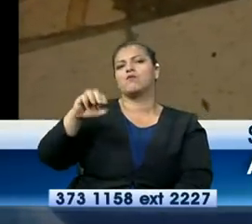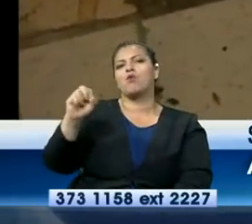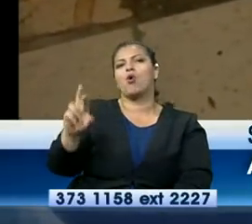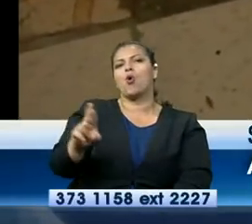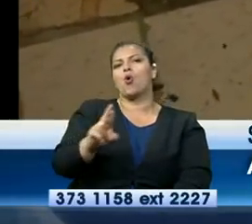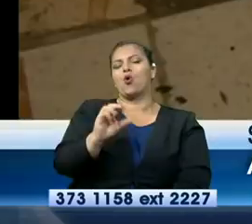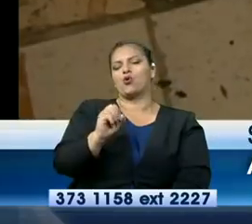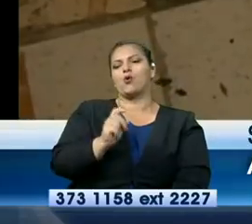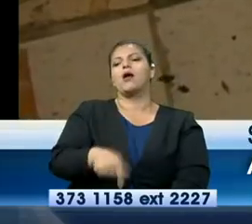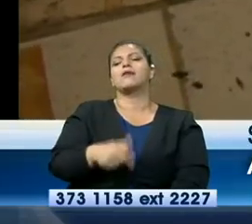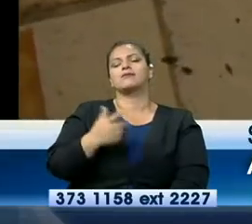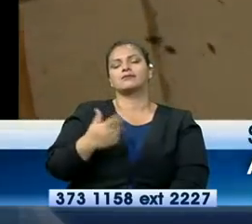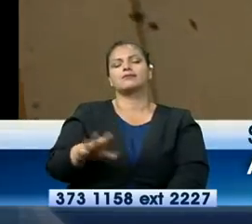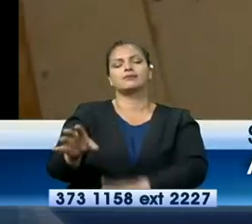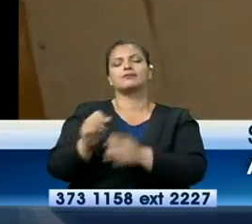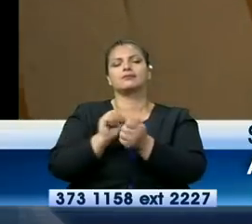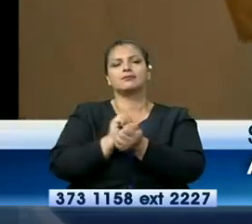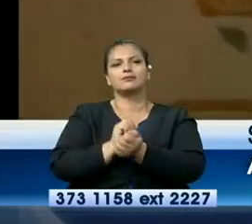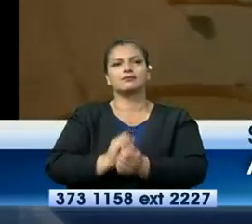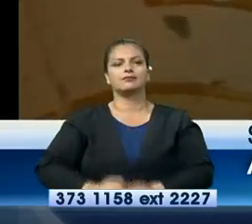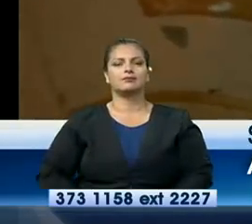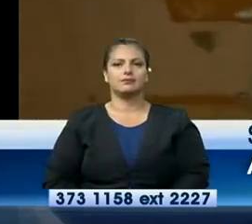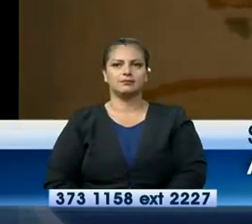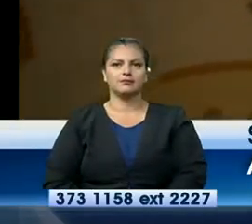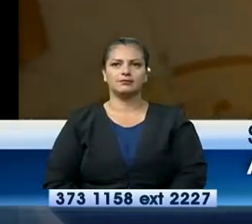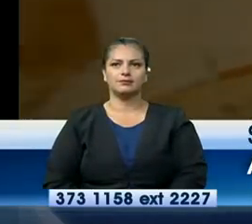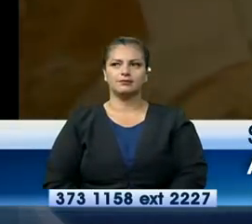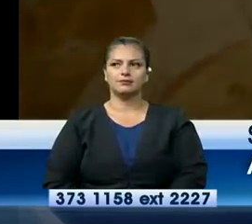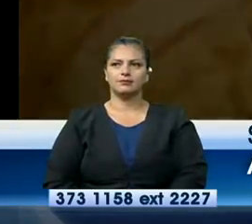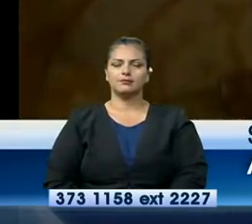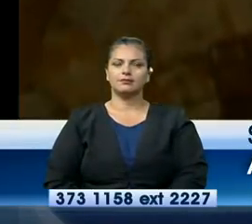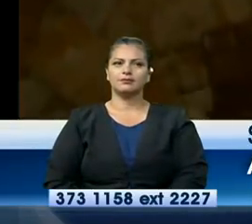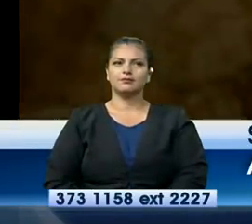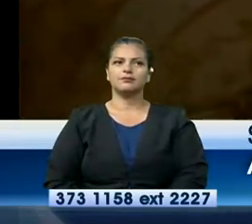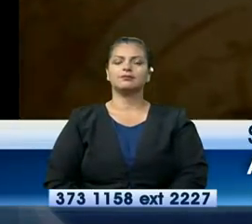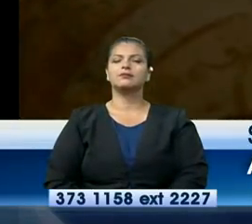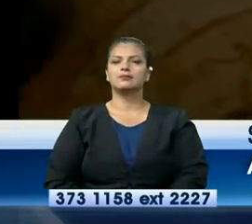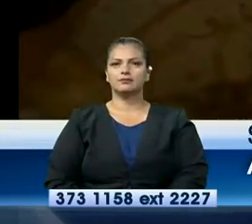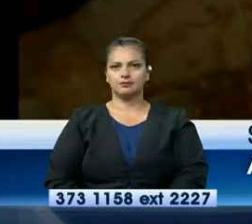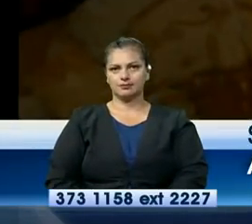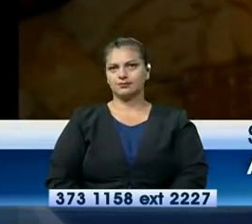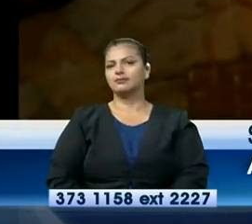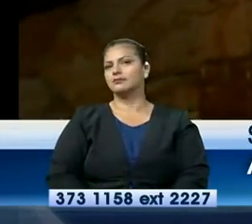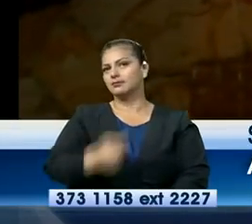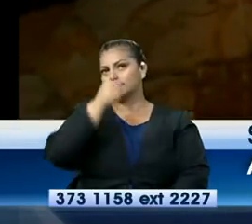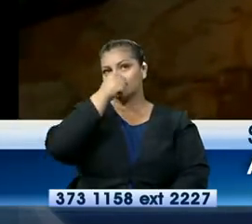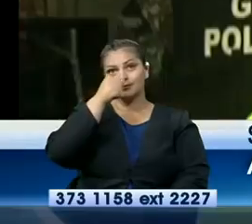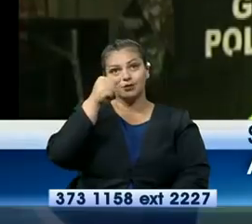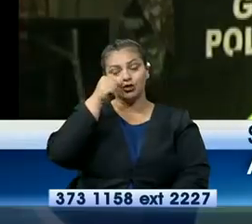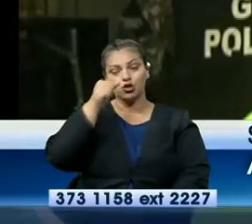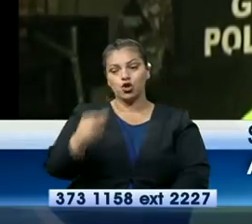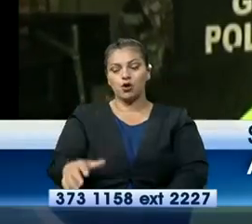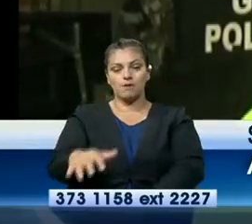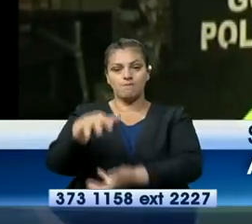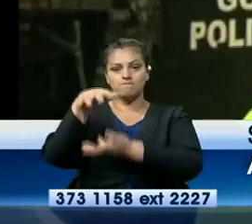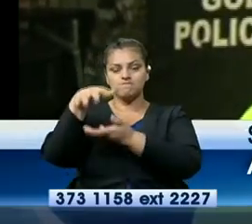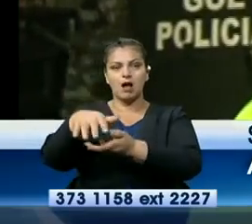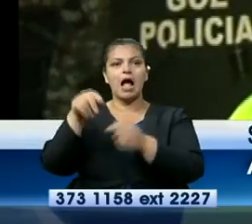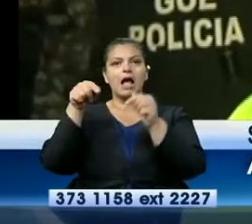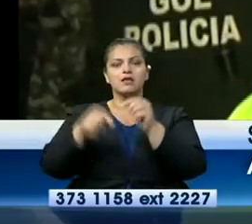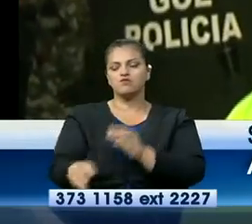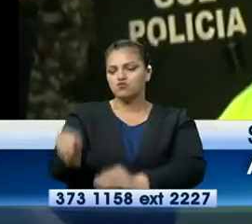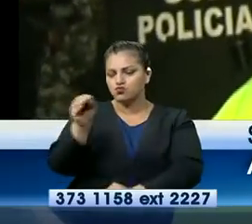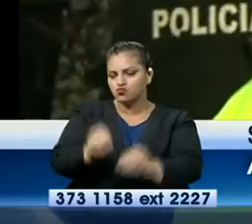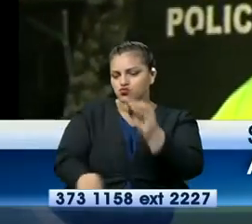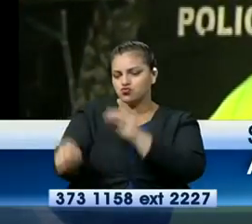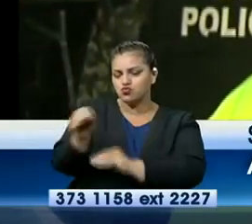tiene boletas de atención allí preparaban la sustancia pensaban las dosis y tenían provistas